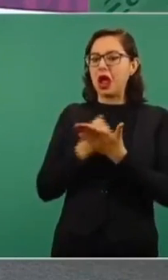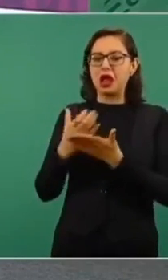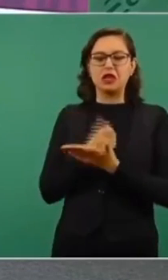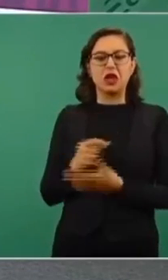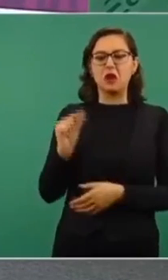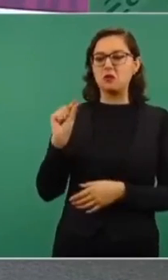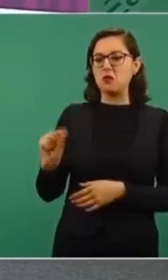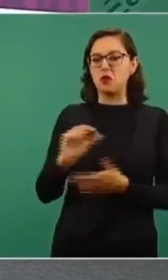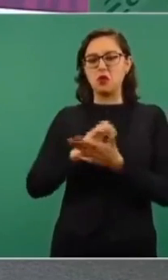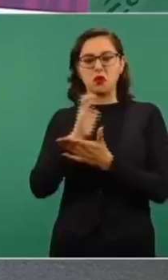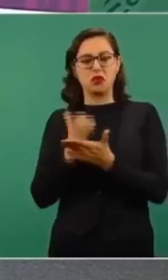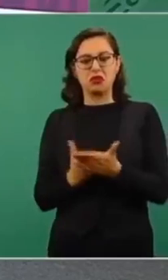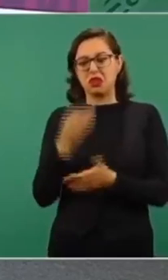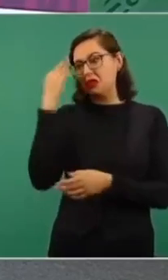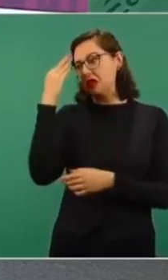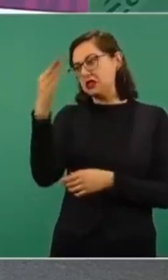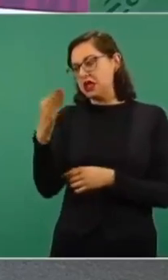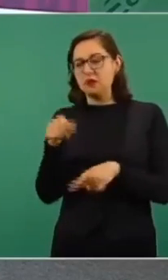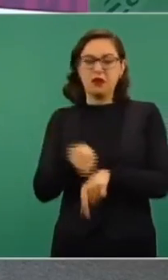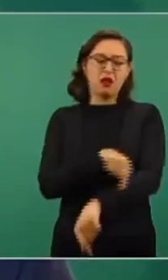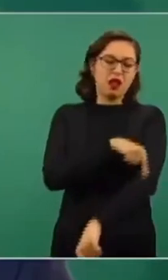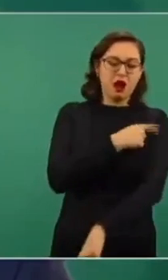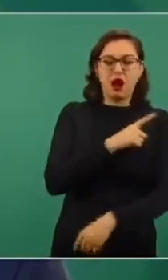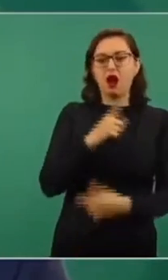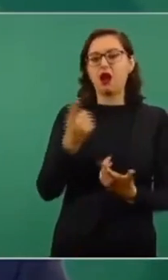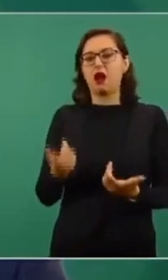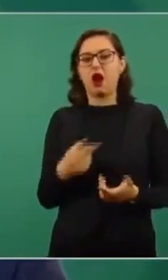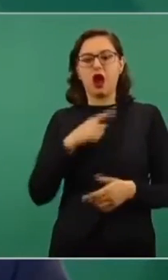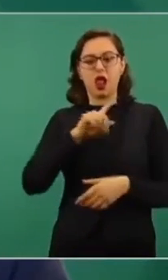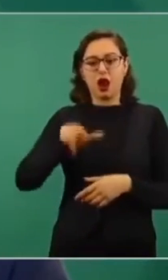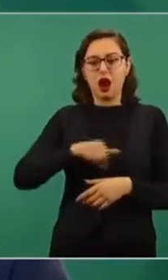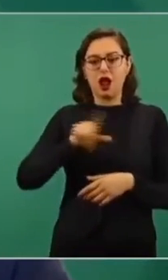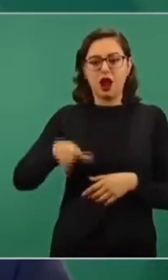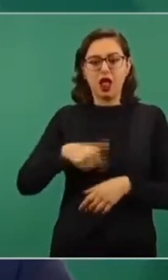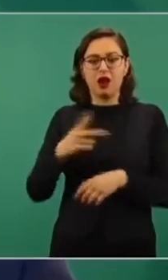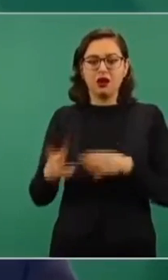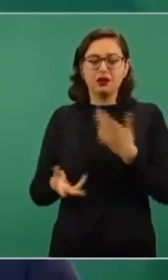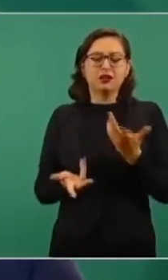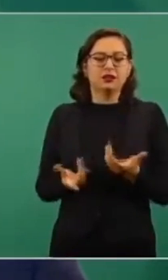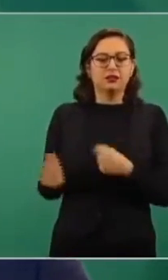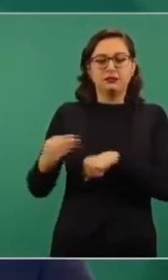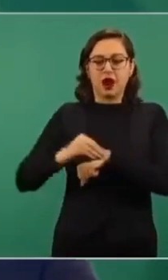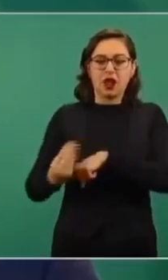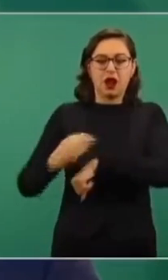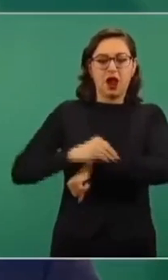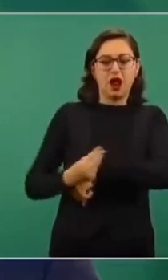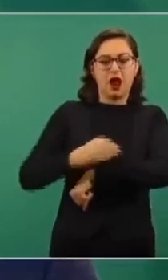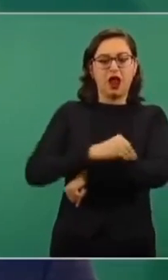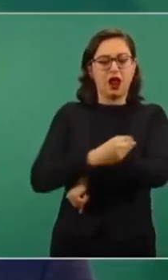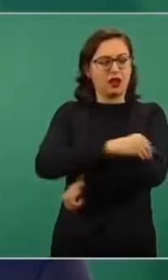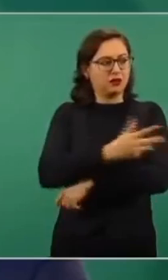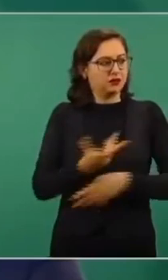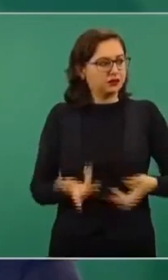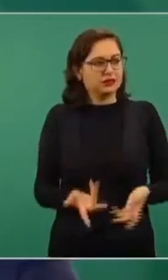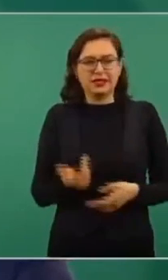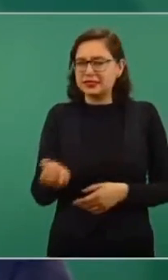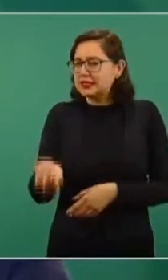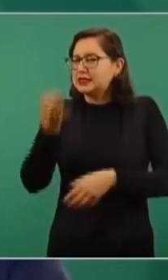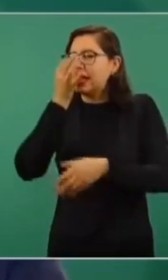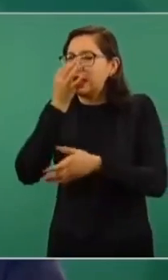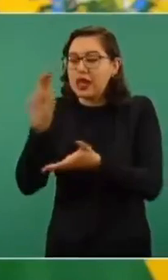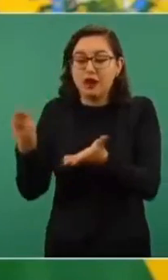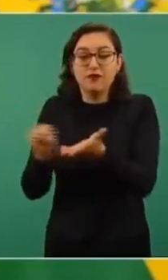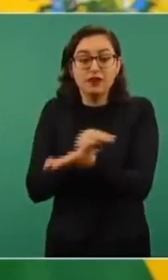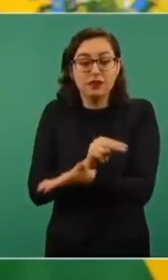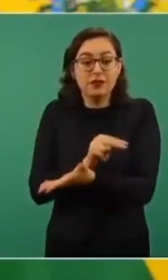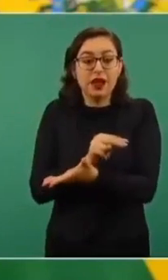el contrato, el plazo del contrato con Alemania. Empezaron justo a pocas semanas de llevarse las